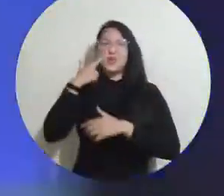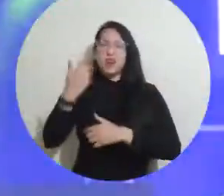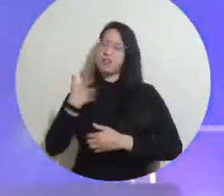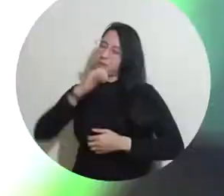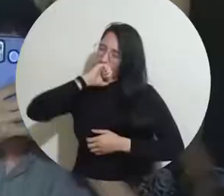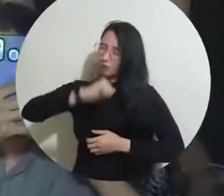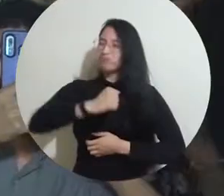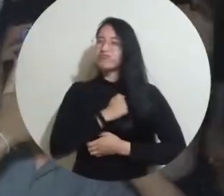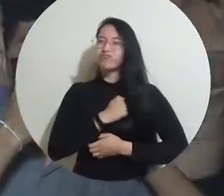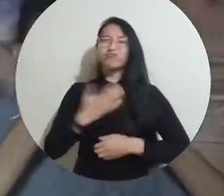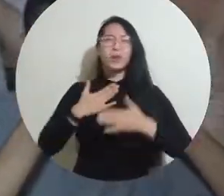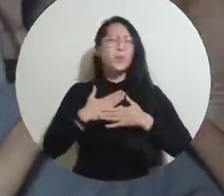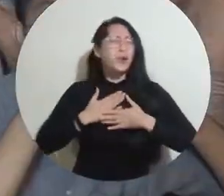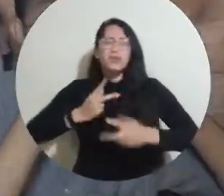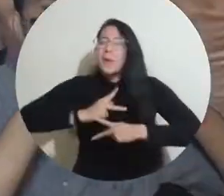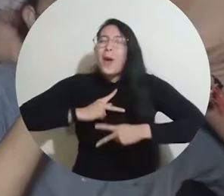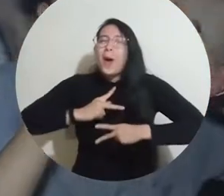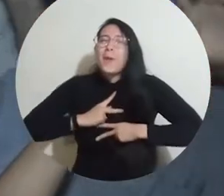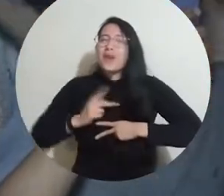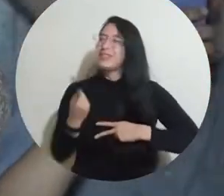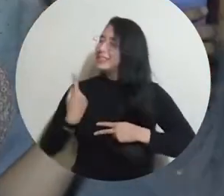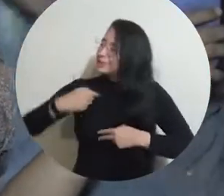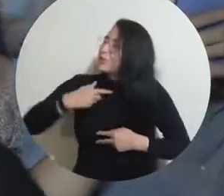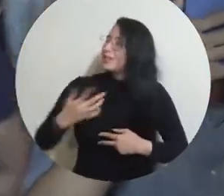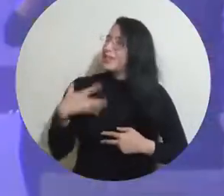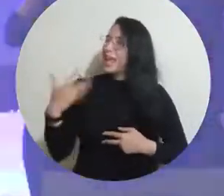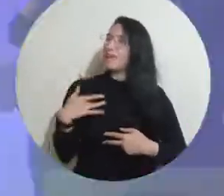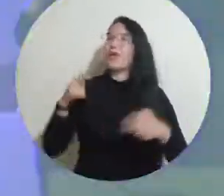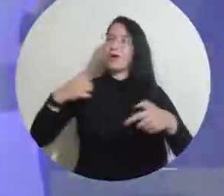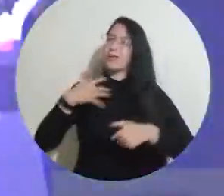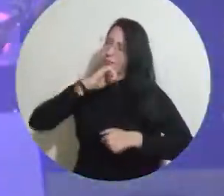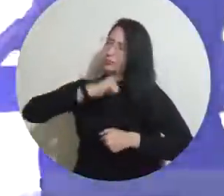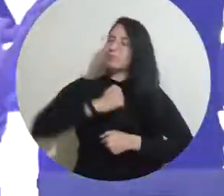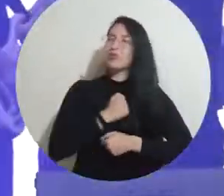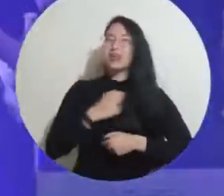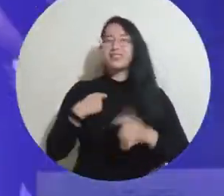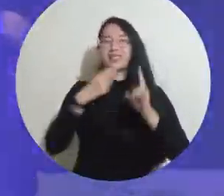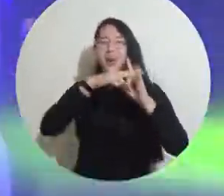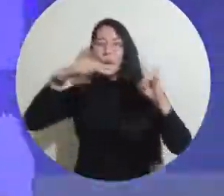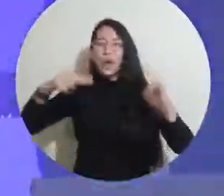ciento propia diciendo propio cada vez que vengo aquí